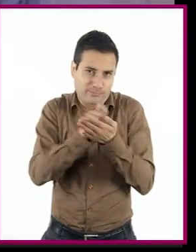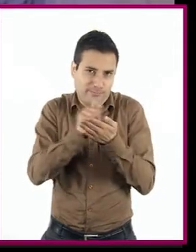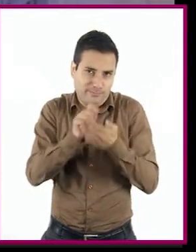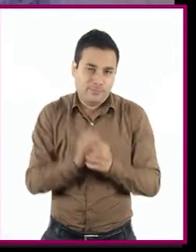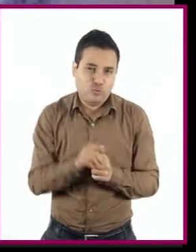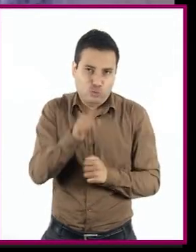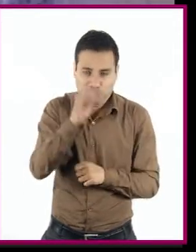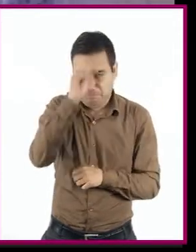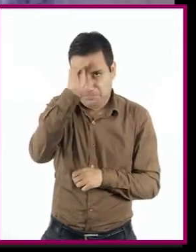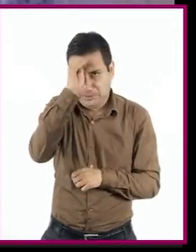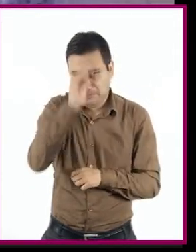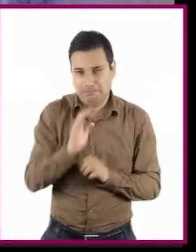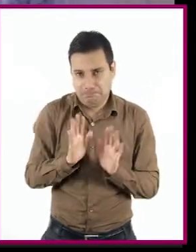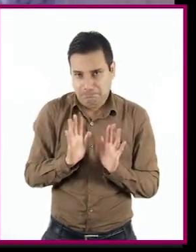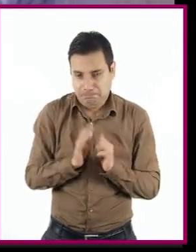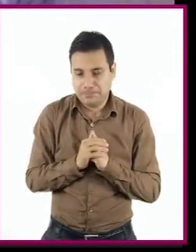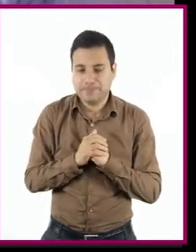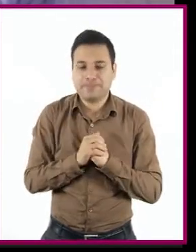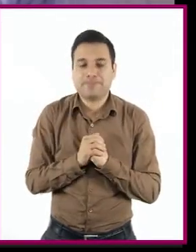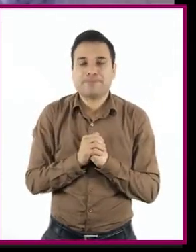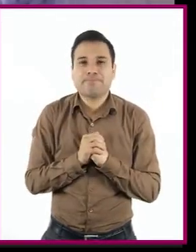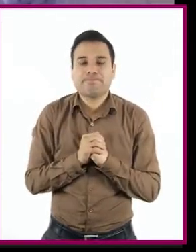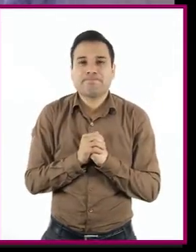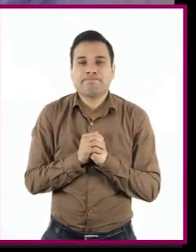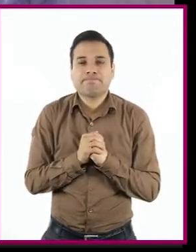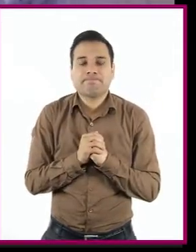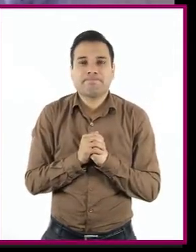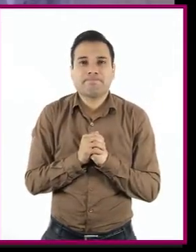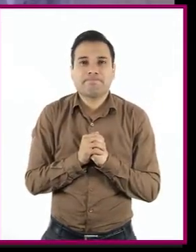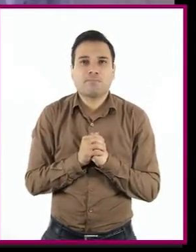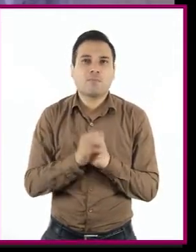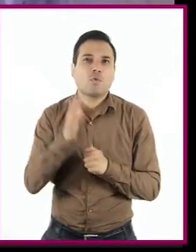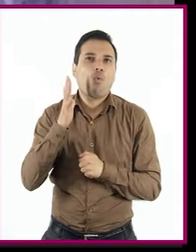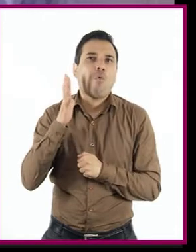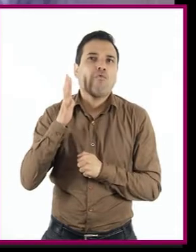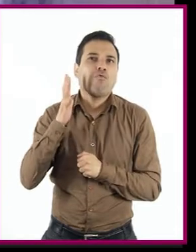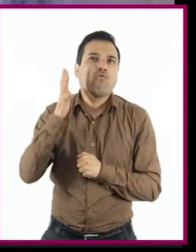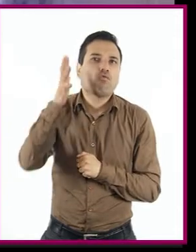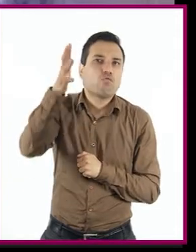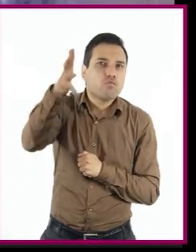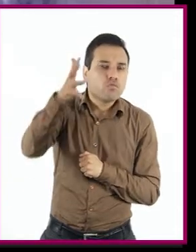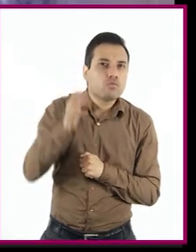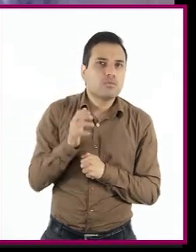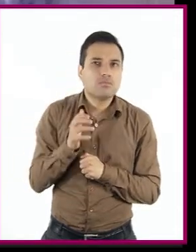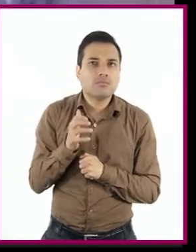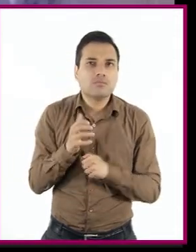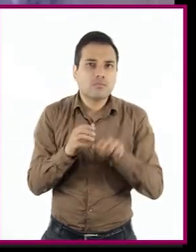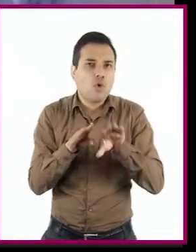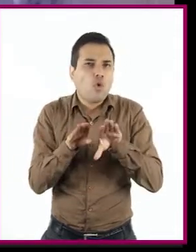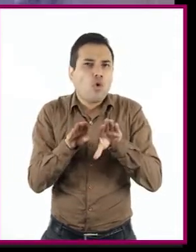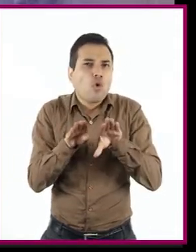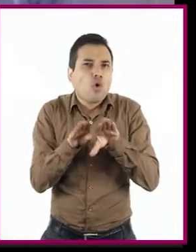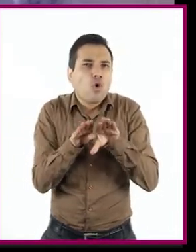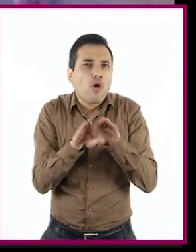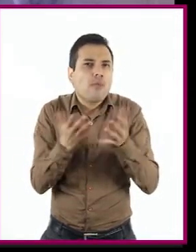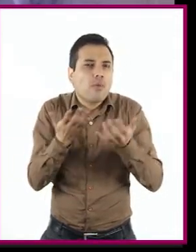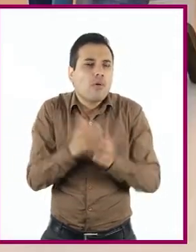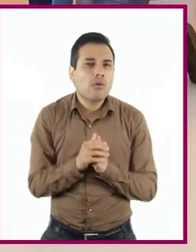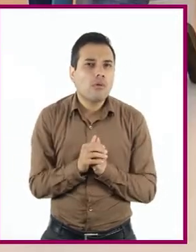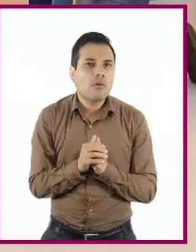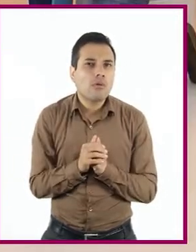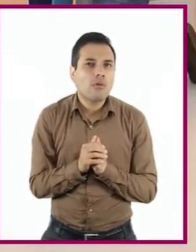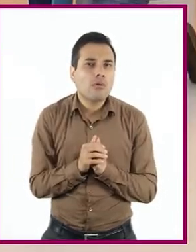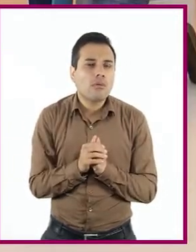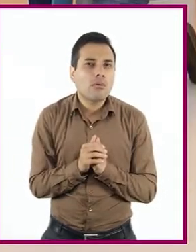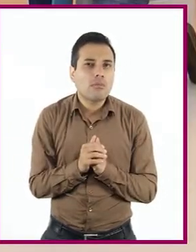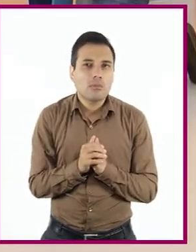ustedes harán, los estudiantes, en el futuro, de algo, ¿no? De algo que ahorita